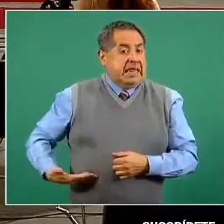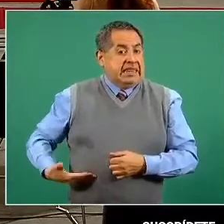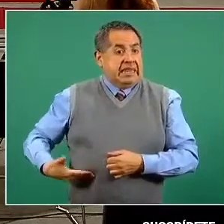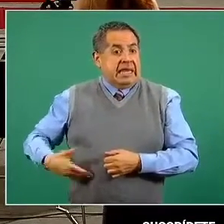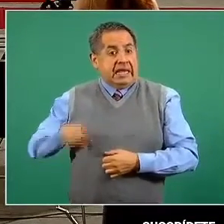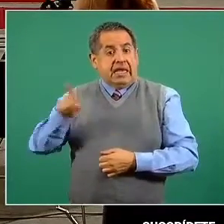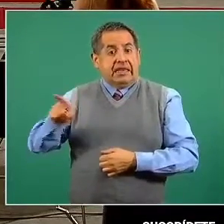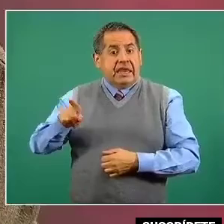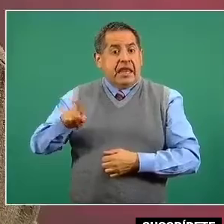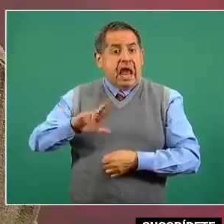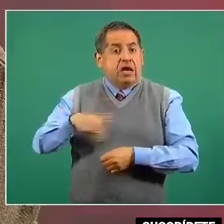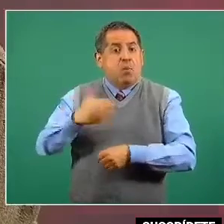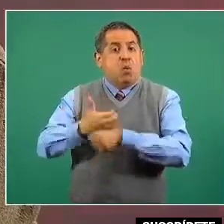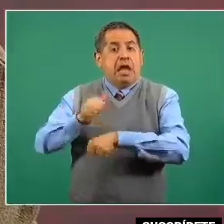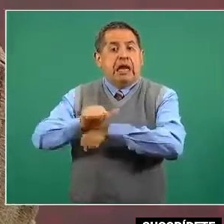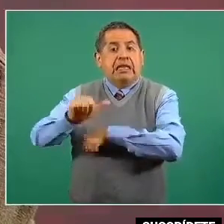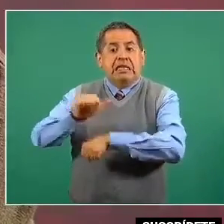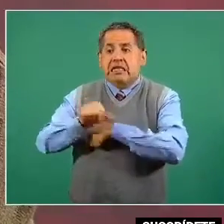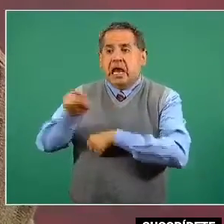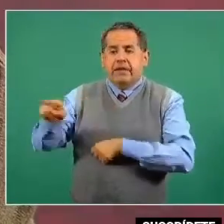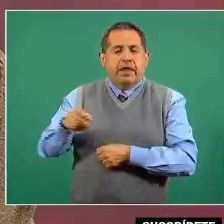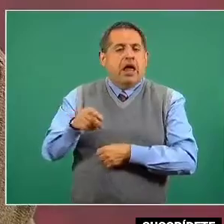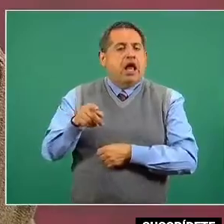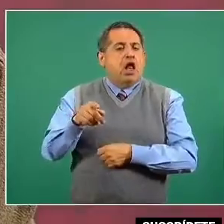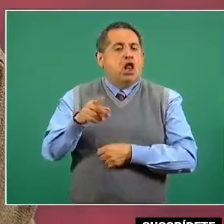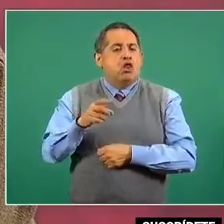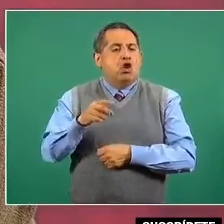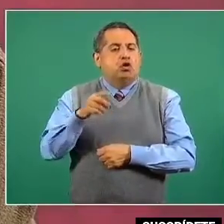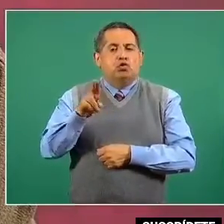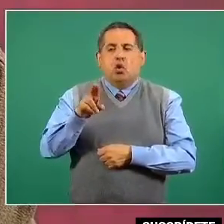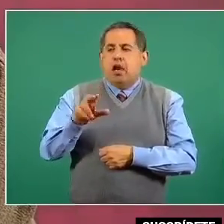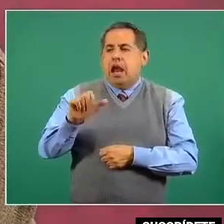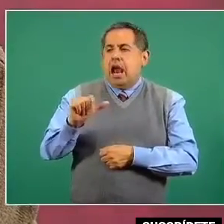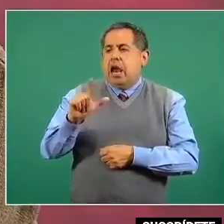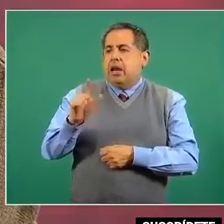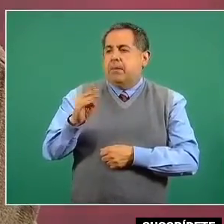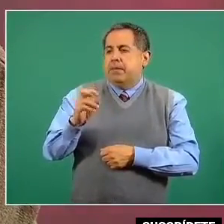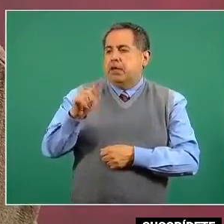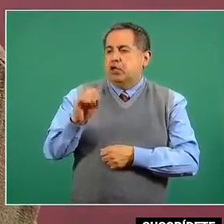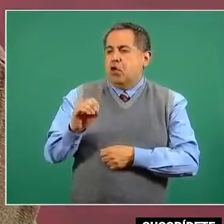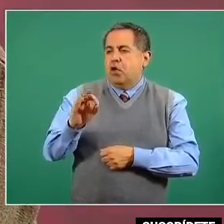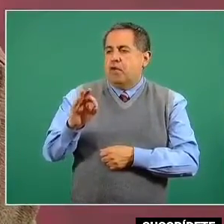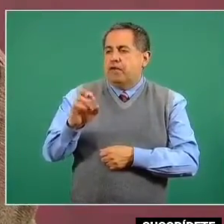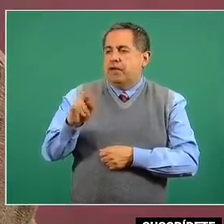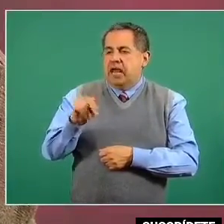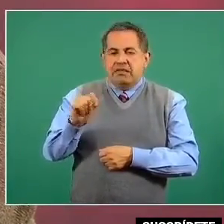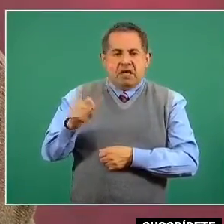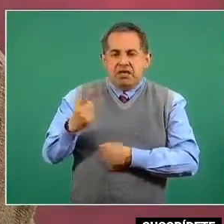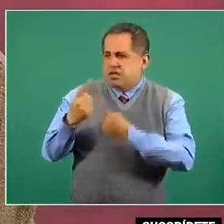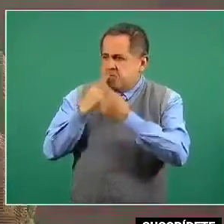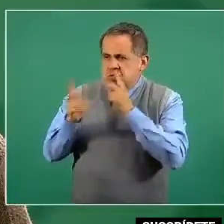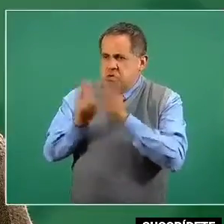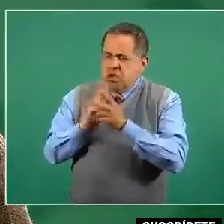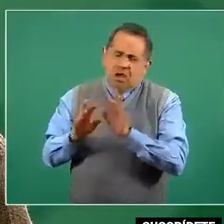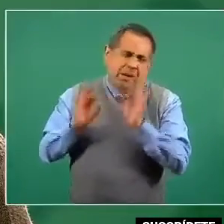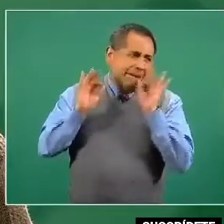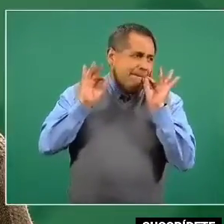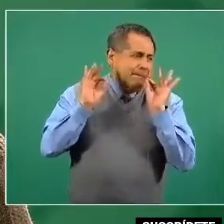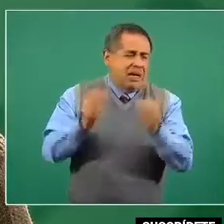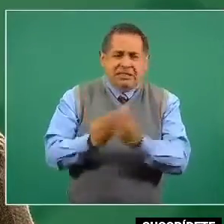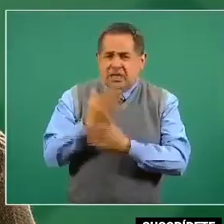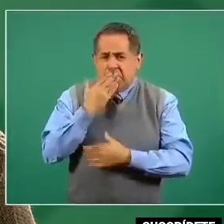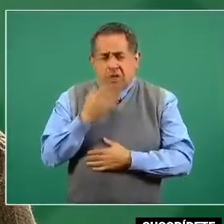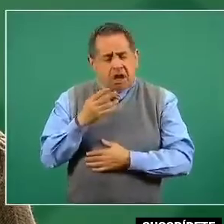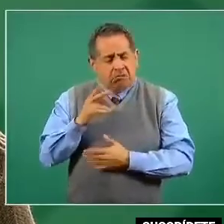Argentina, el doctor Alberto Fernández, con quien tuvimos también una conversación sumamente productiva. Le agradezco y le